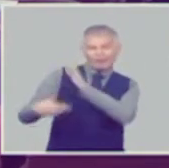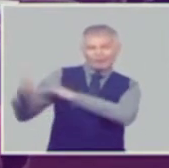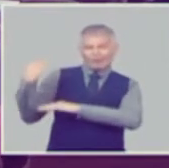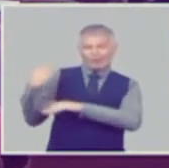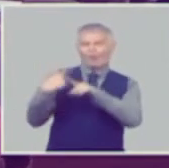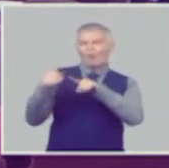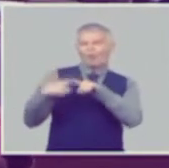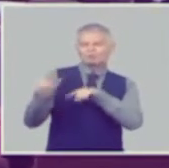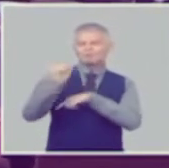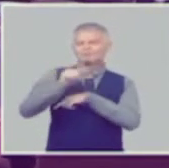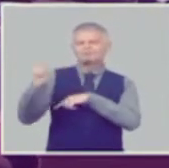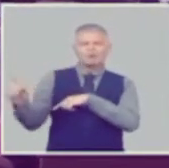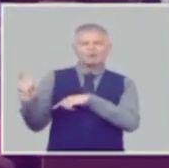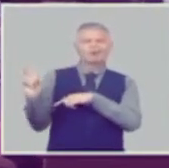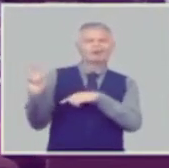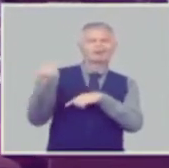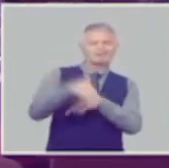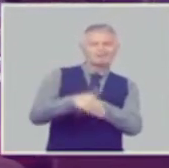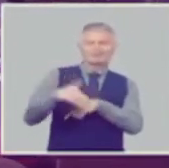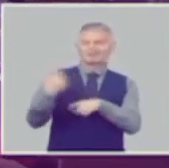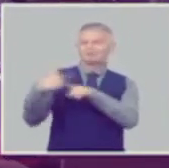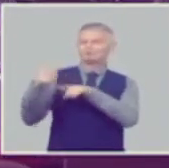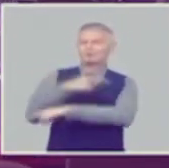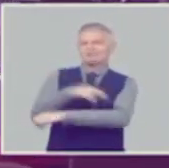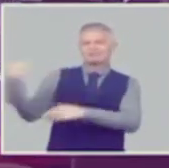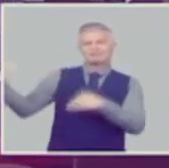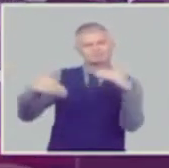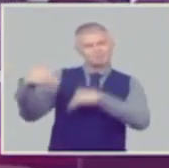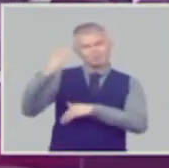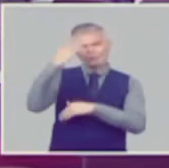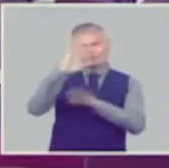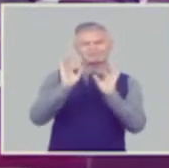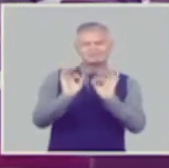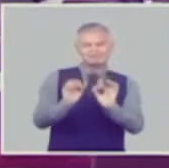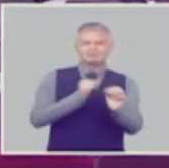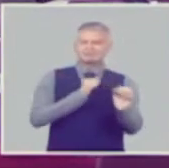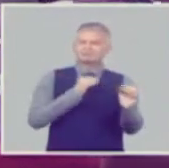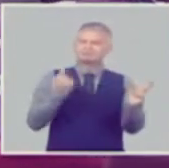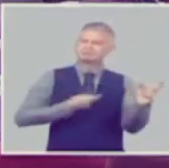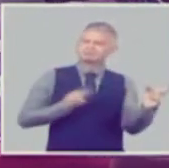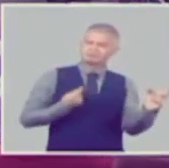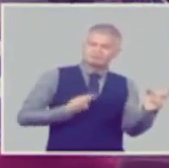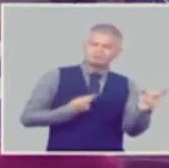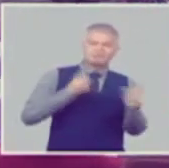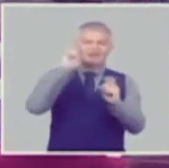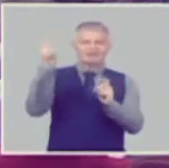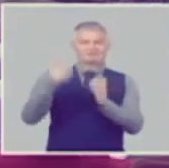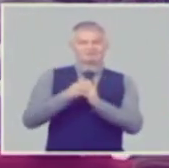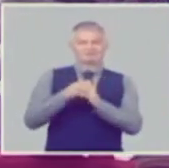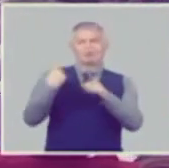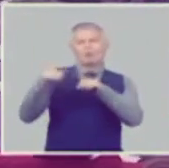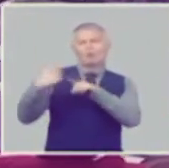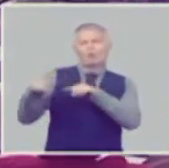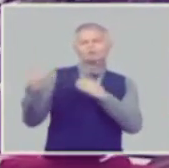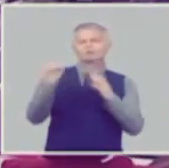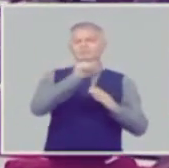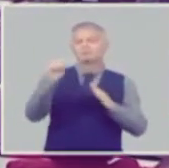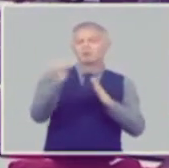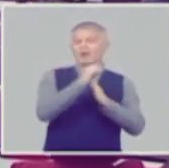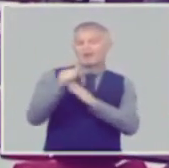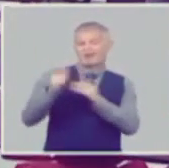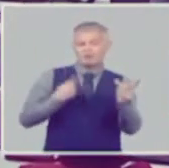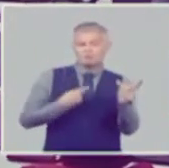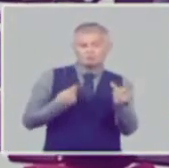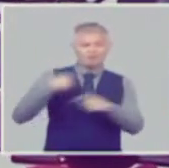emigrantes cargados de sueño. Está en la herencia de los líderes independentistas que quemaron sus riquezas en el fuego de la